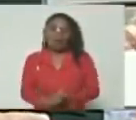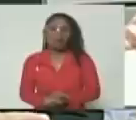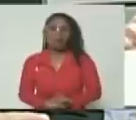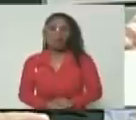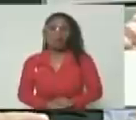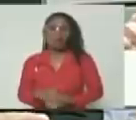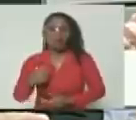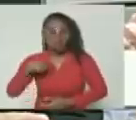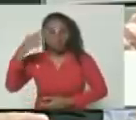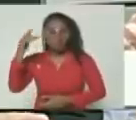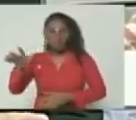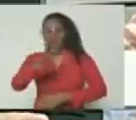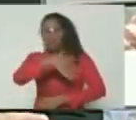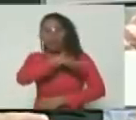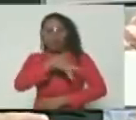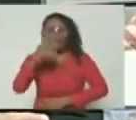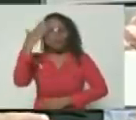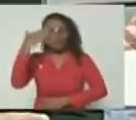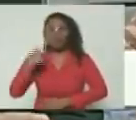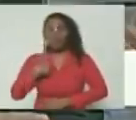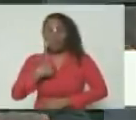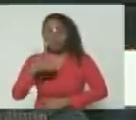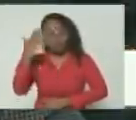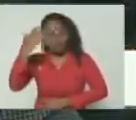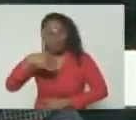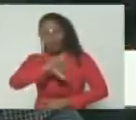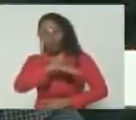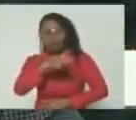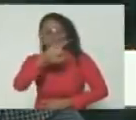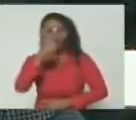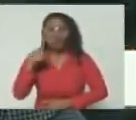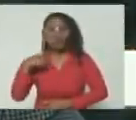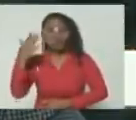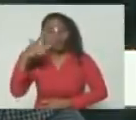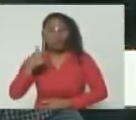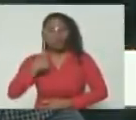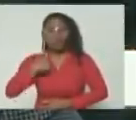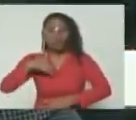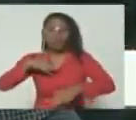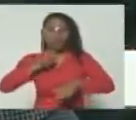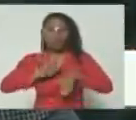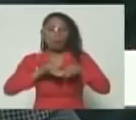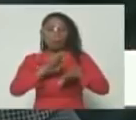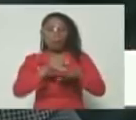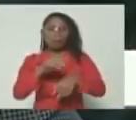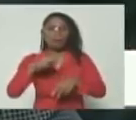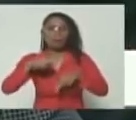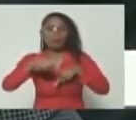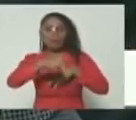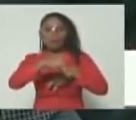Yo sé todos esos vericuetos que ustedes hablan, esos vericuetos los he caminado uno por uno.